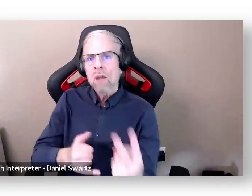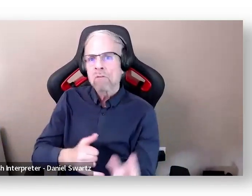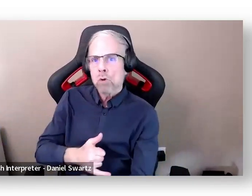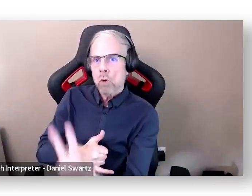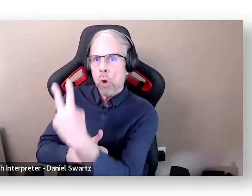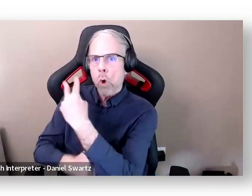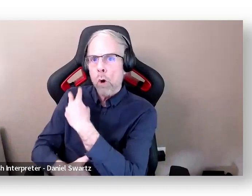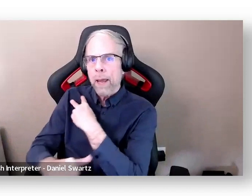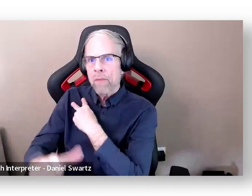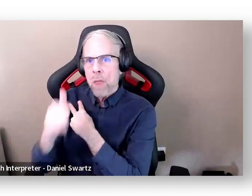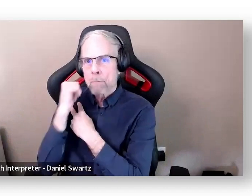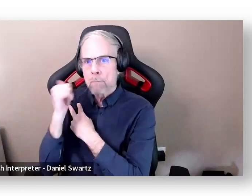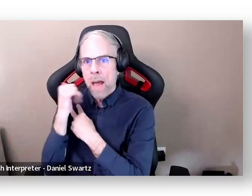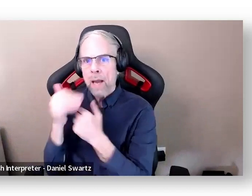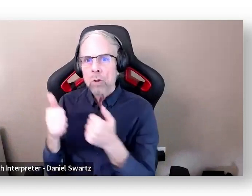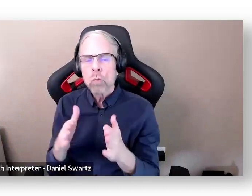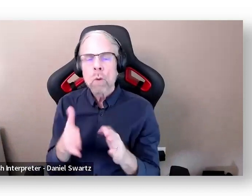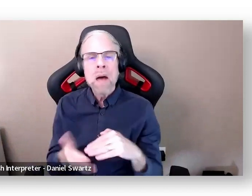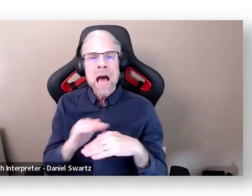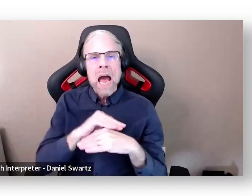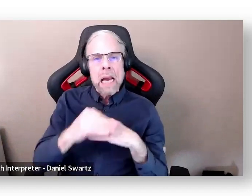que pueden ver hacia la parte de atrás.